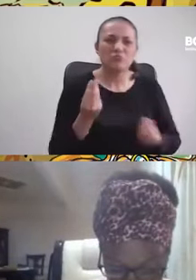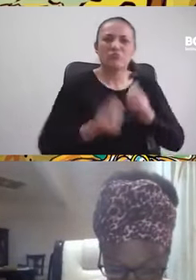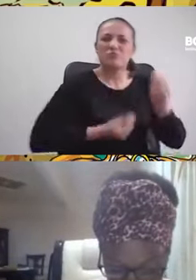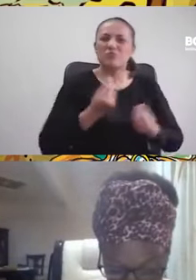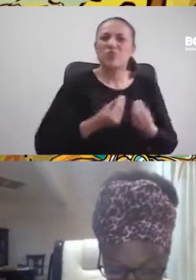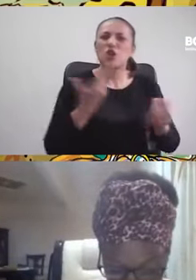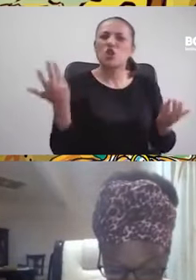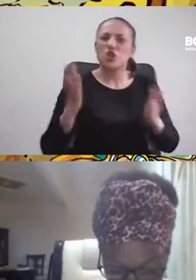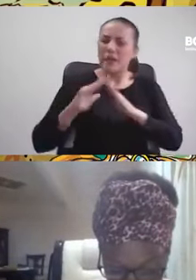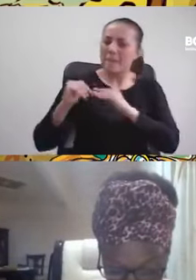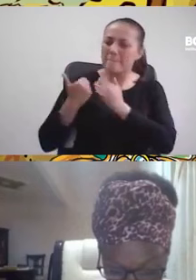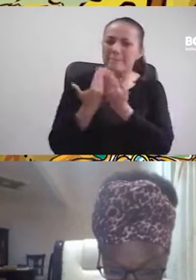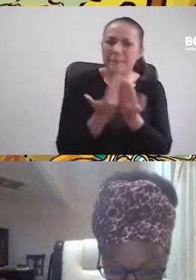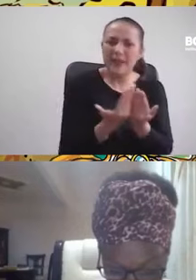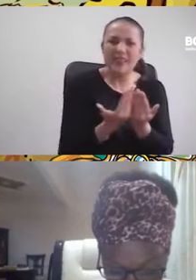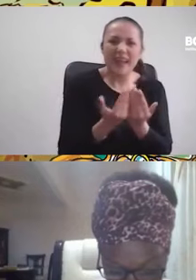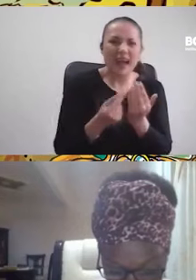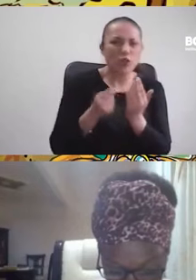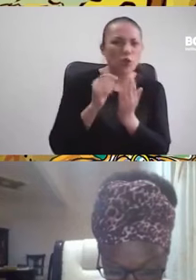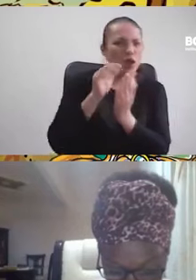literatura?